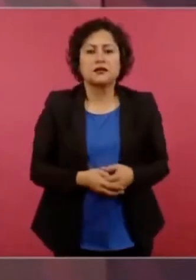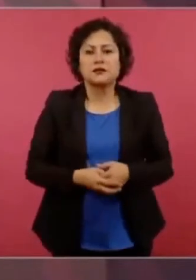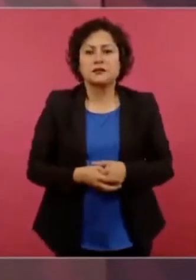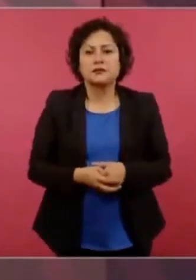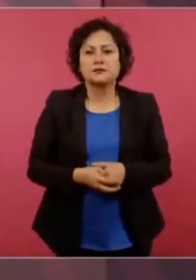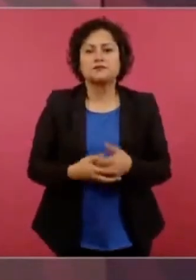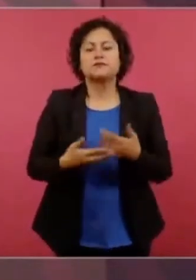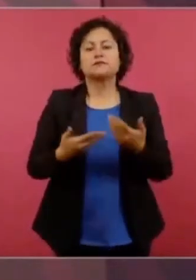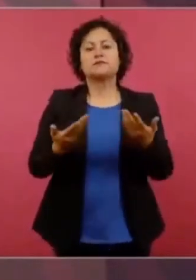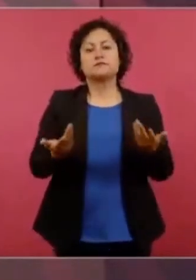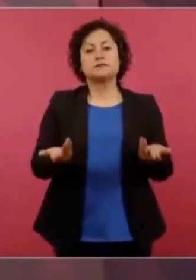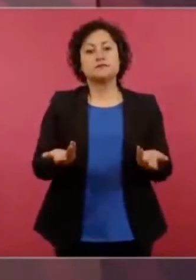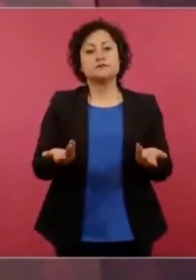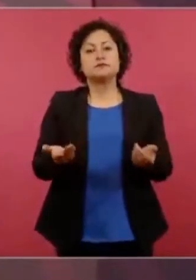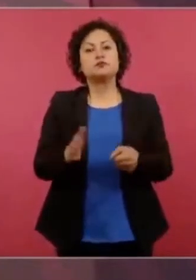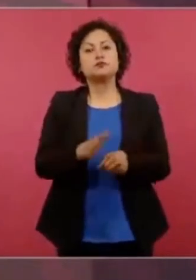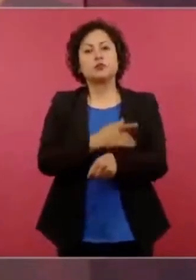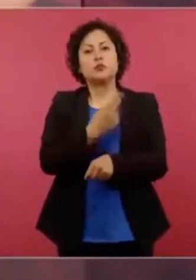porque